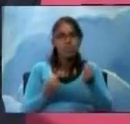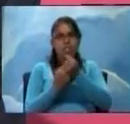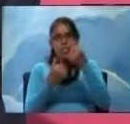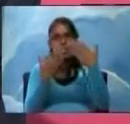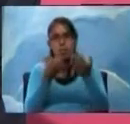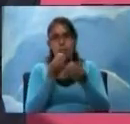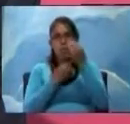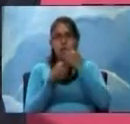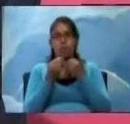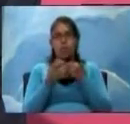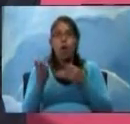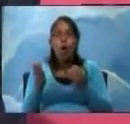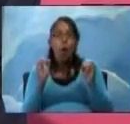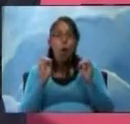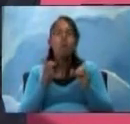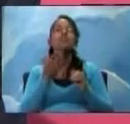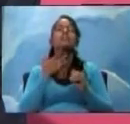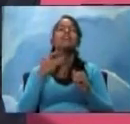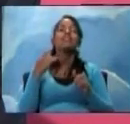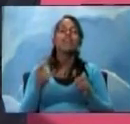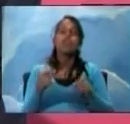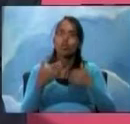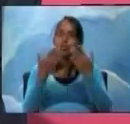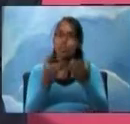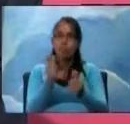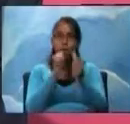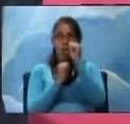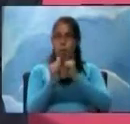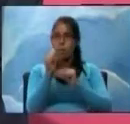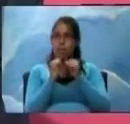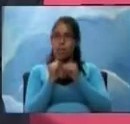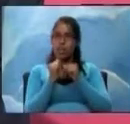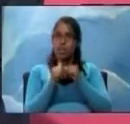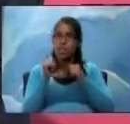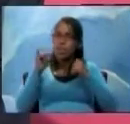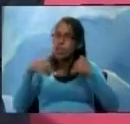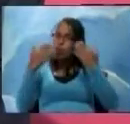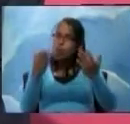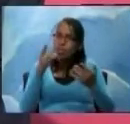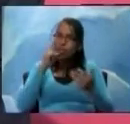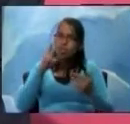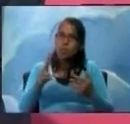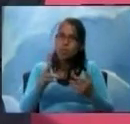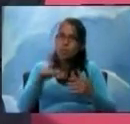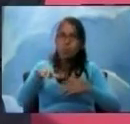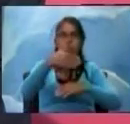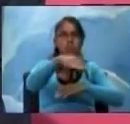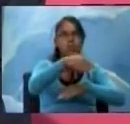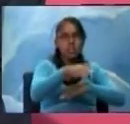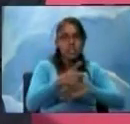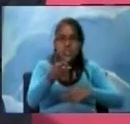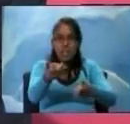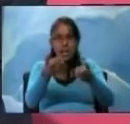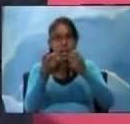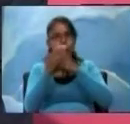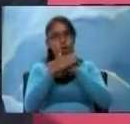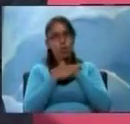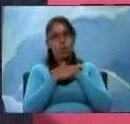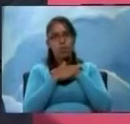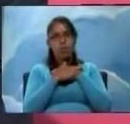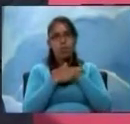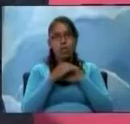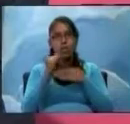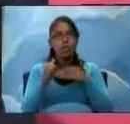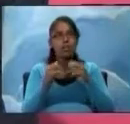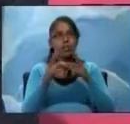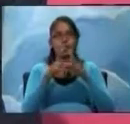sustentamos? ¿O sediento y te dimos de beber? ¿Y cuándo te vimos forastero y te recogimos?